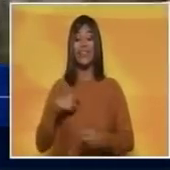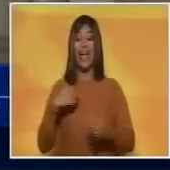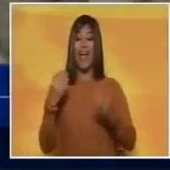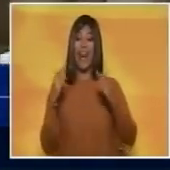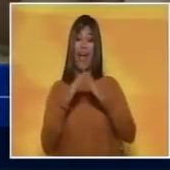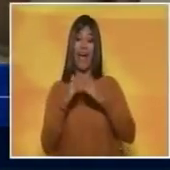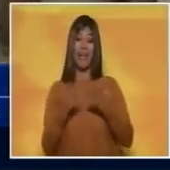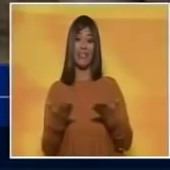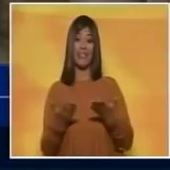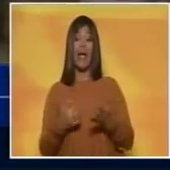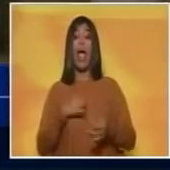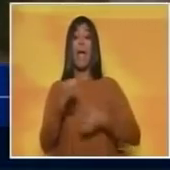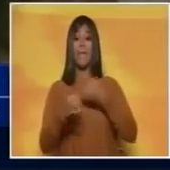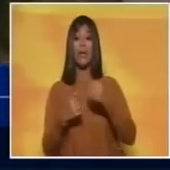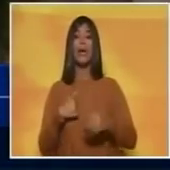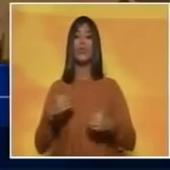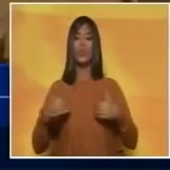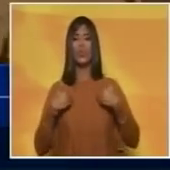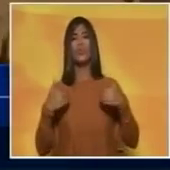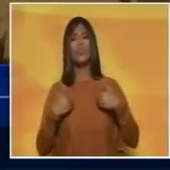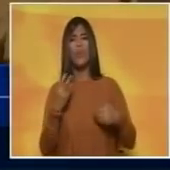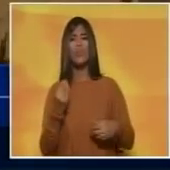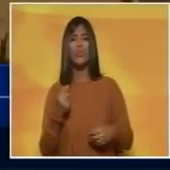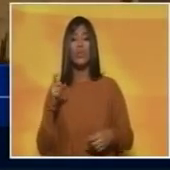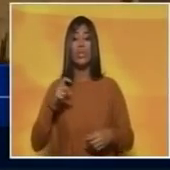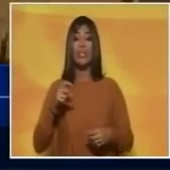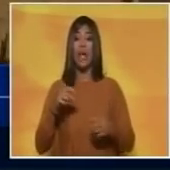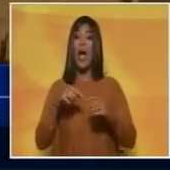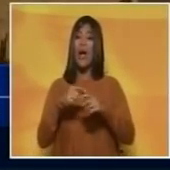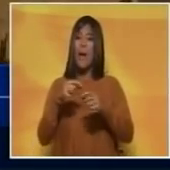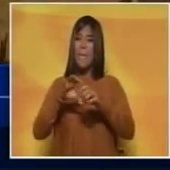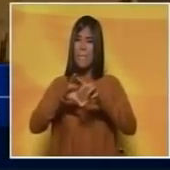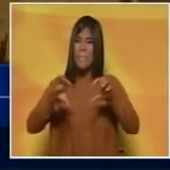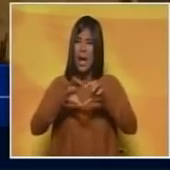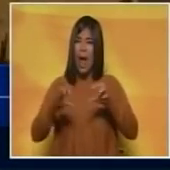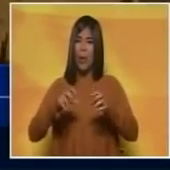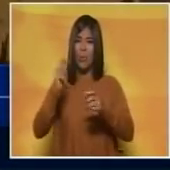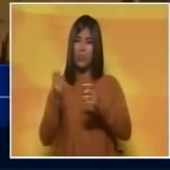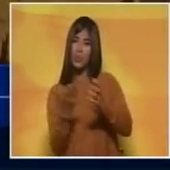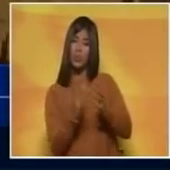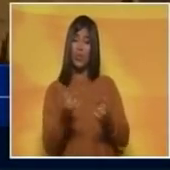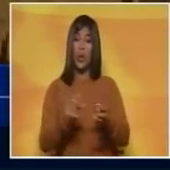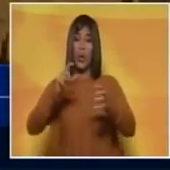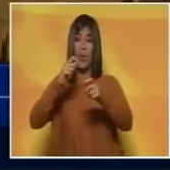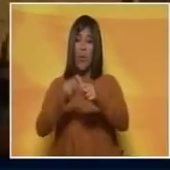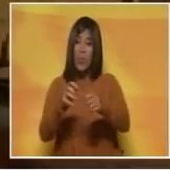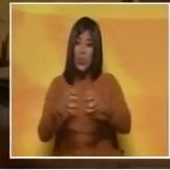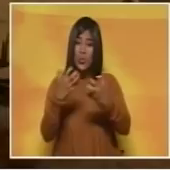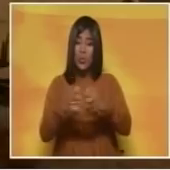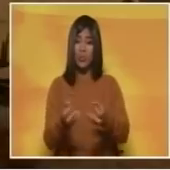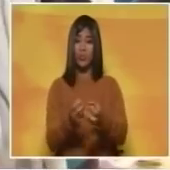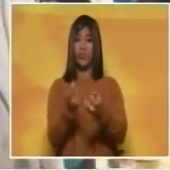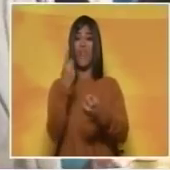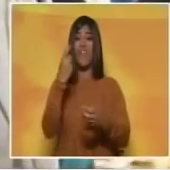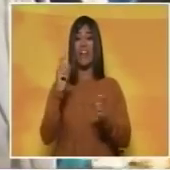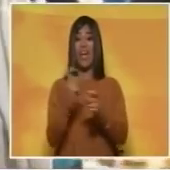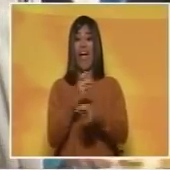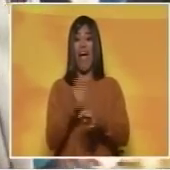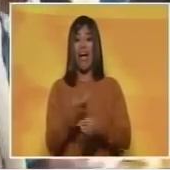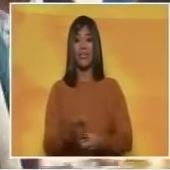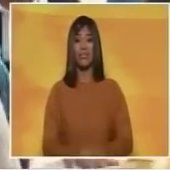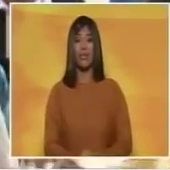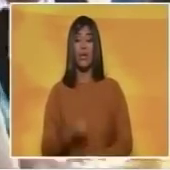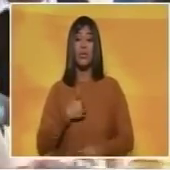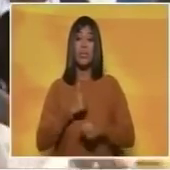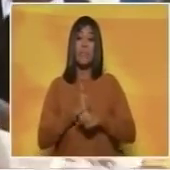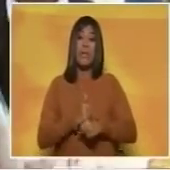viviendas. Destacan que se han visto en la necesidad de cocinar en leña o carbón ante la falta de gas por tubería. Tenemos la esperanza de que